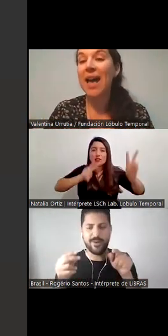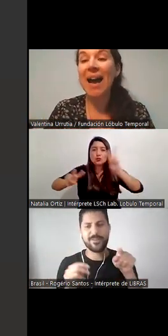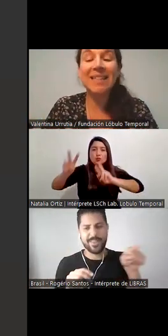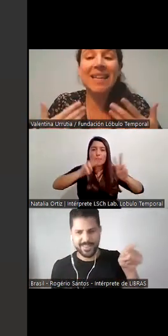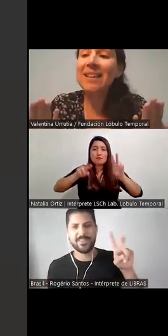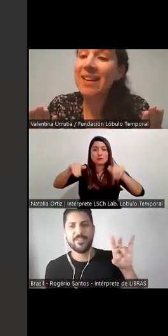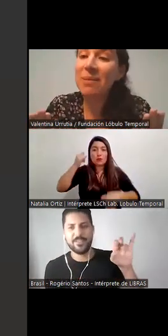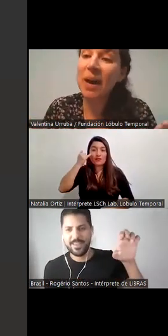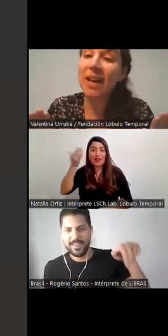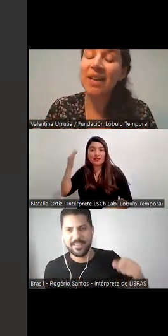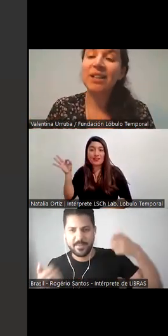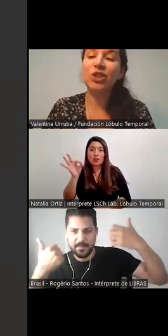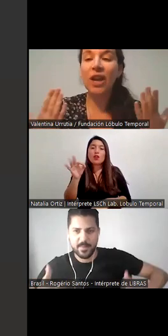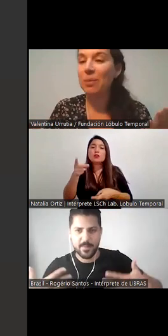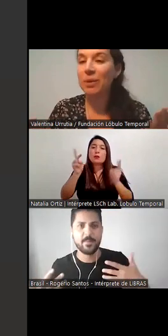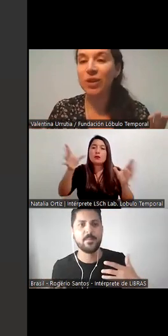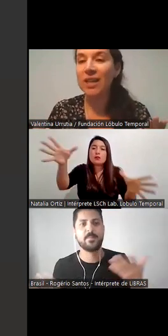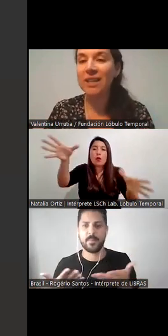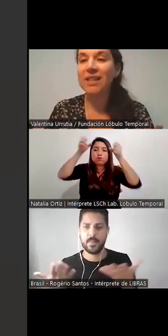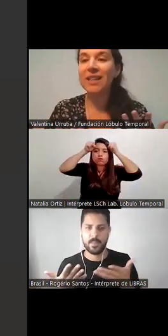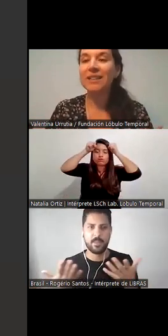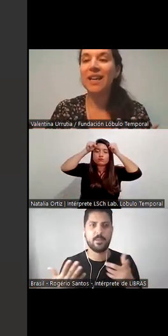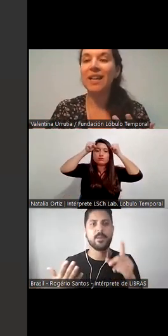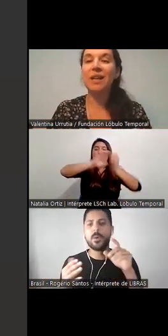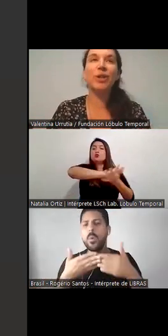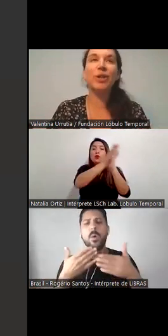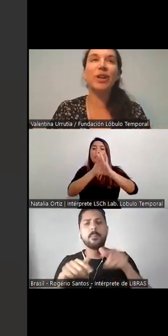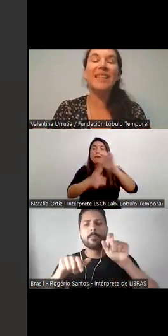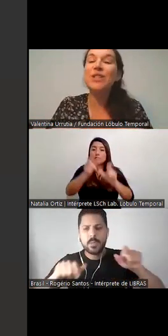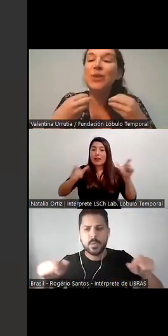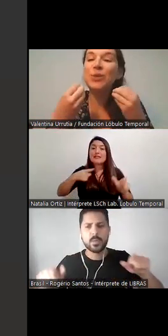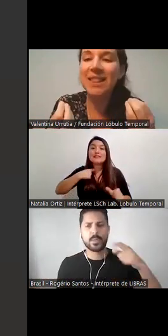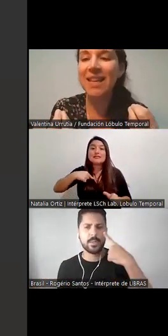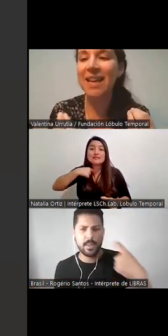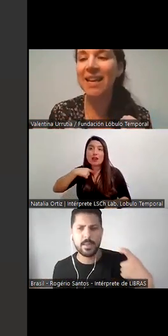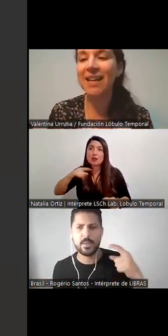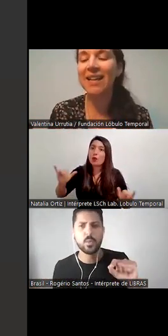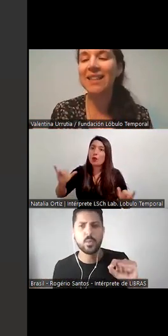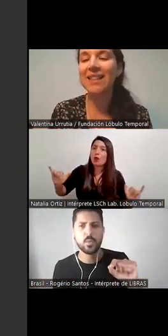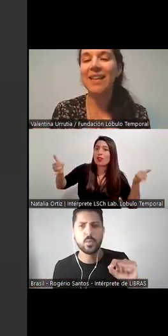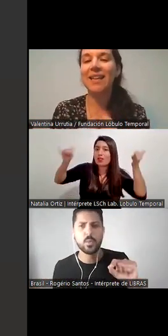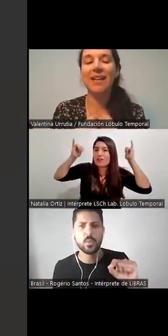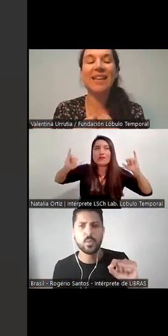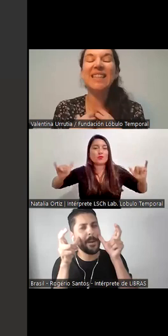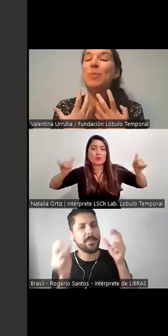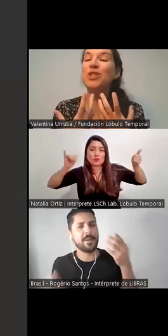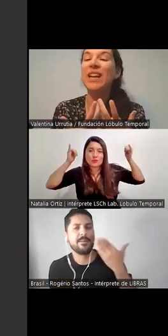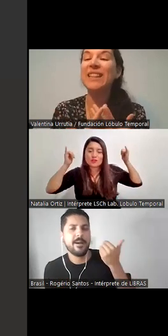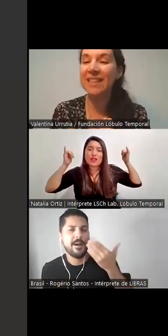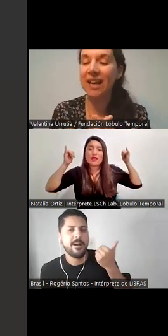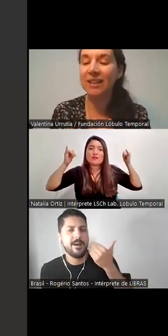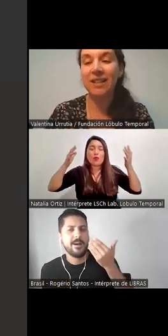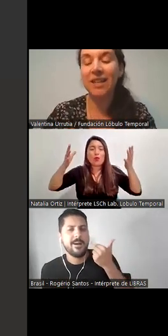hace asequible para todas las personas que estén interesadas en poder disfrutar de esta